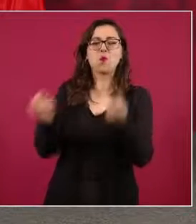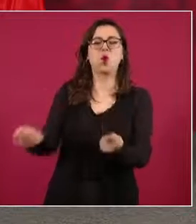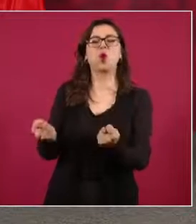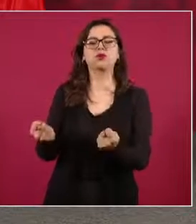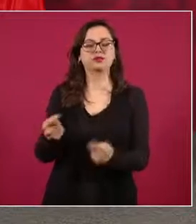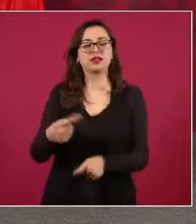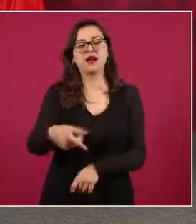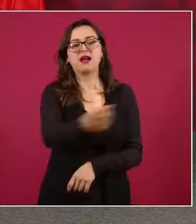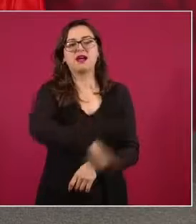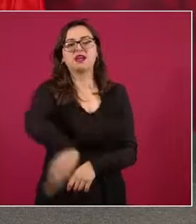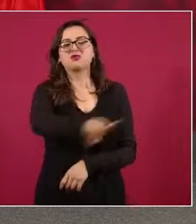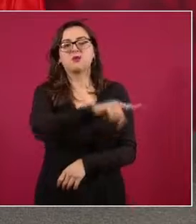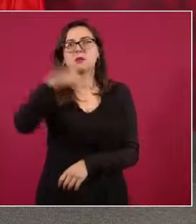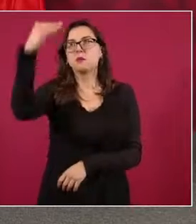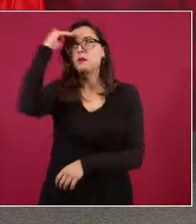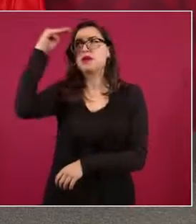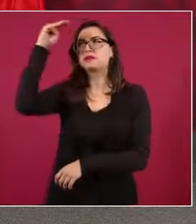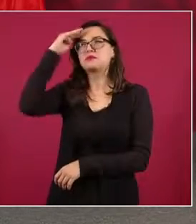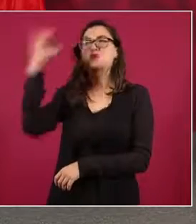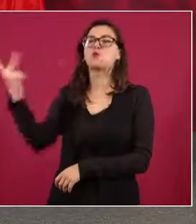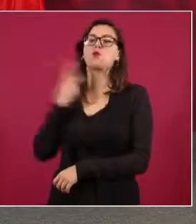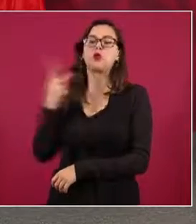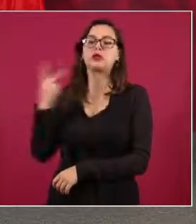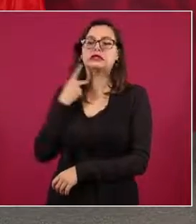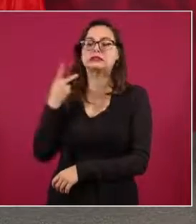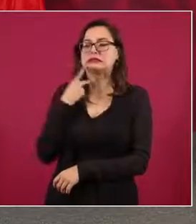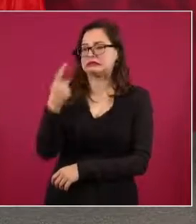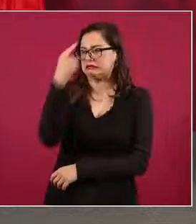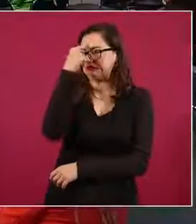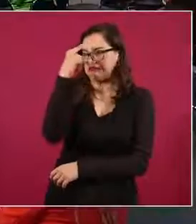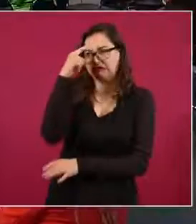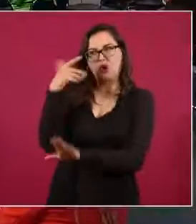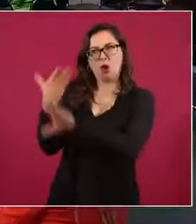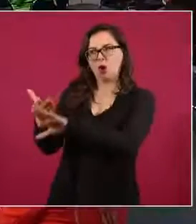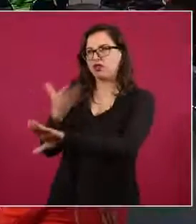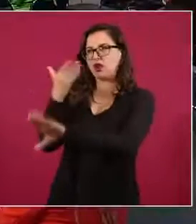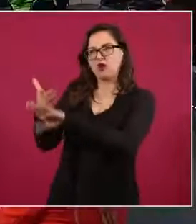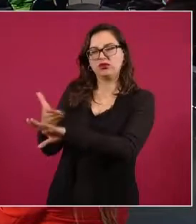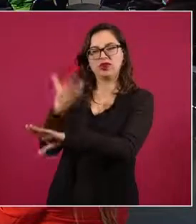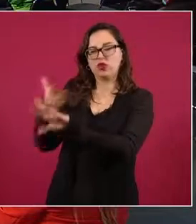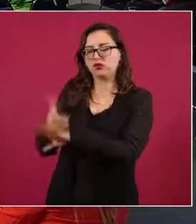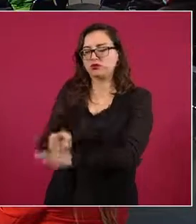Ellos tienen una manera de pensar, pues, distinta a la de nosotros.